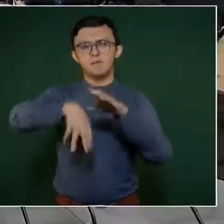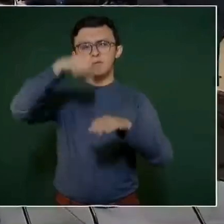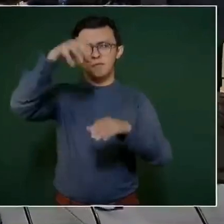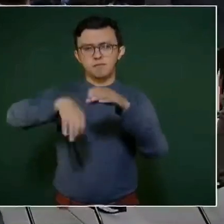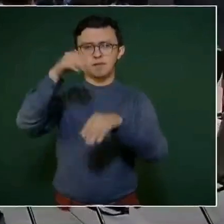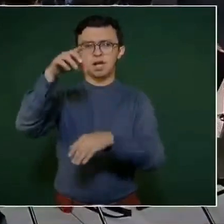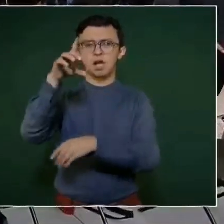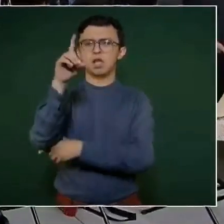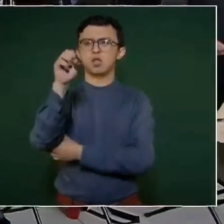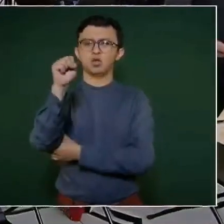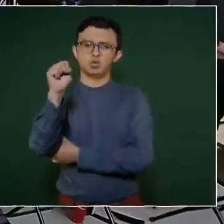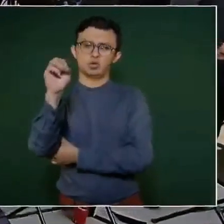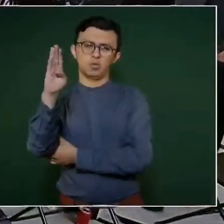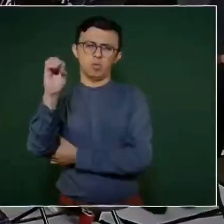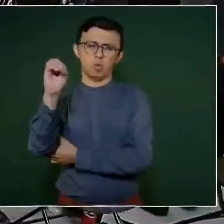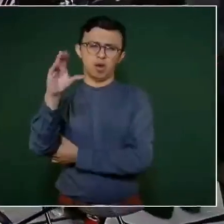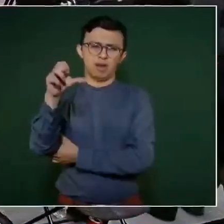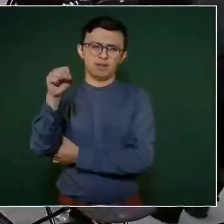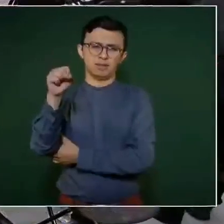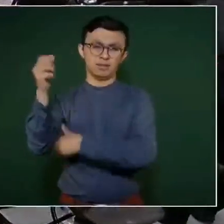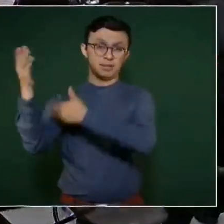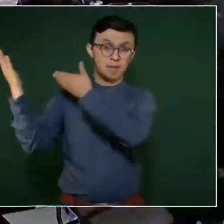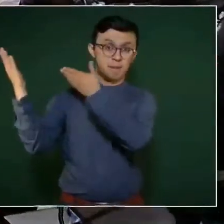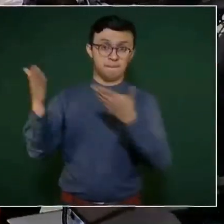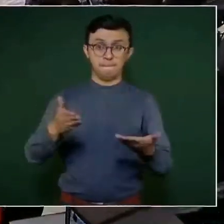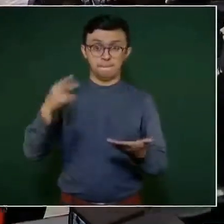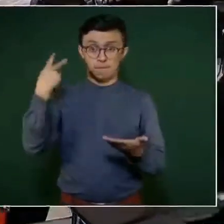No viene aquí a Veracruz, ¿verdad? Sí, hoy.